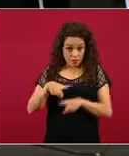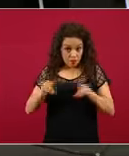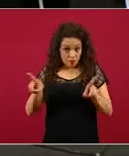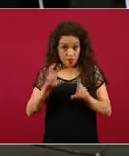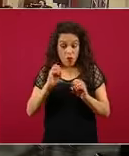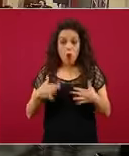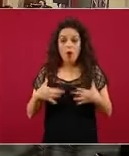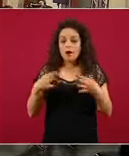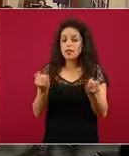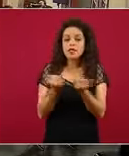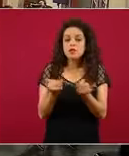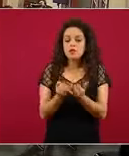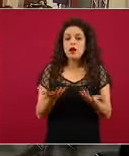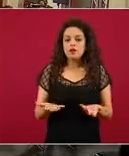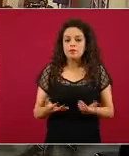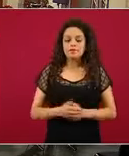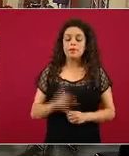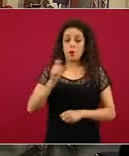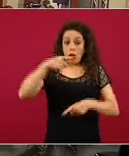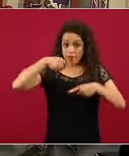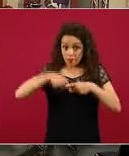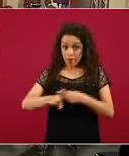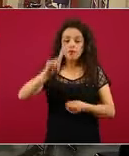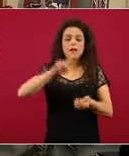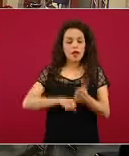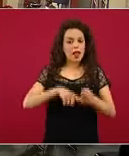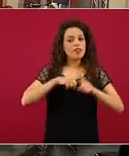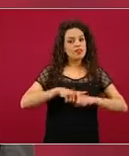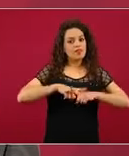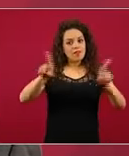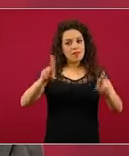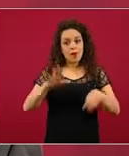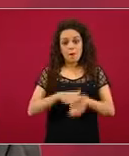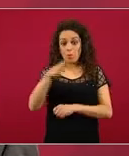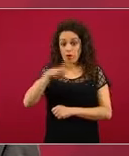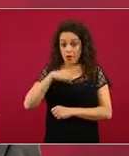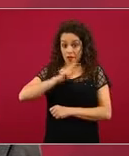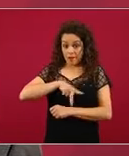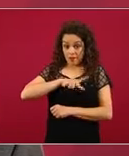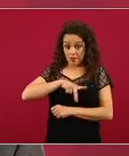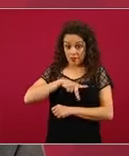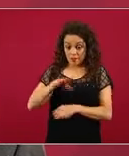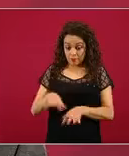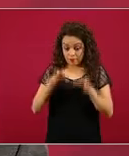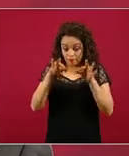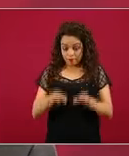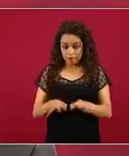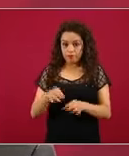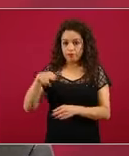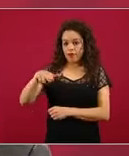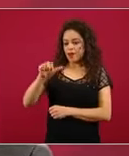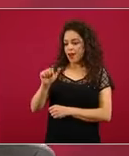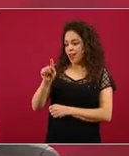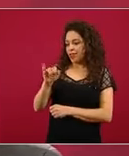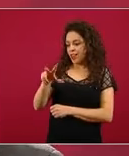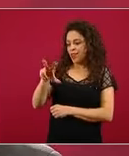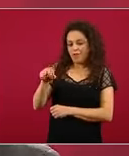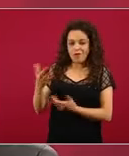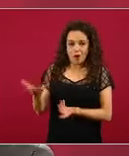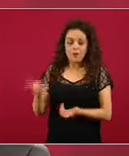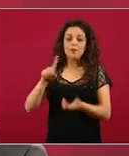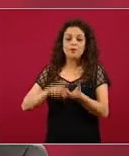En principio es diferente porque efectivamente la exposición al virus nativo, el virus silvestre, es exposición